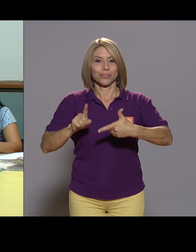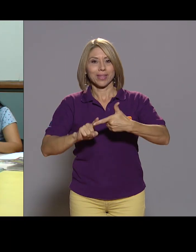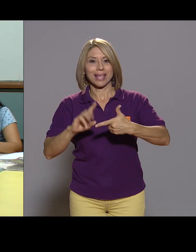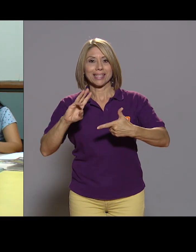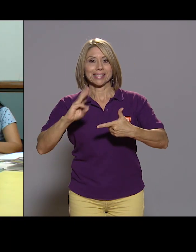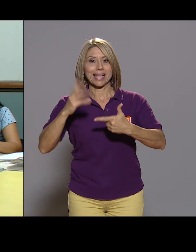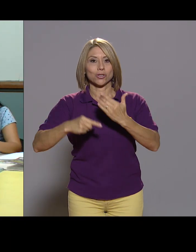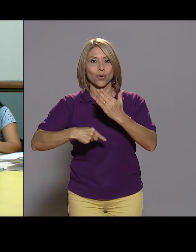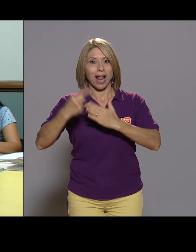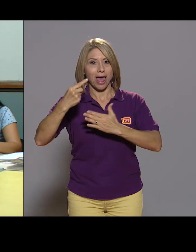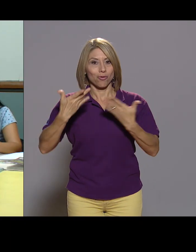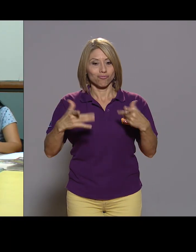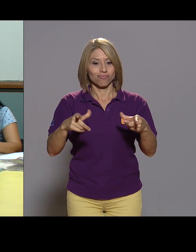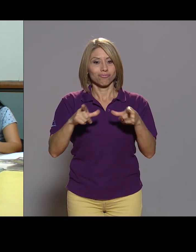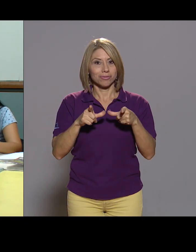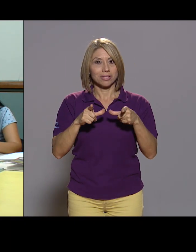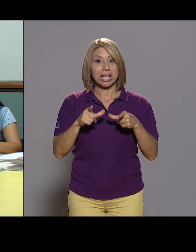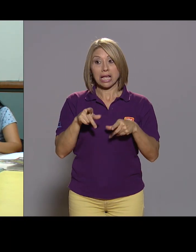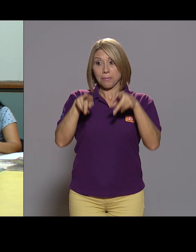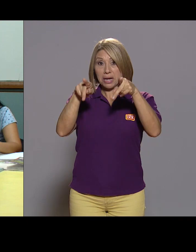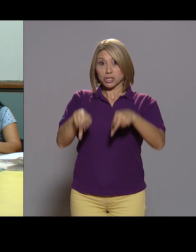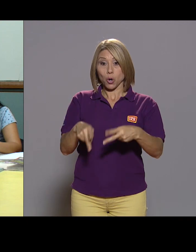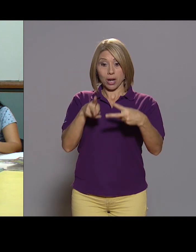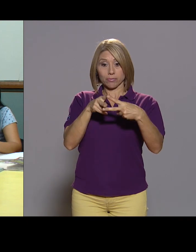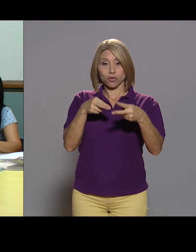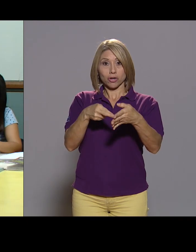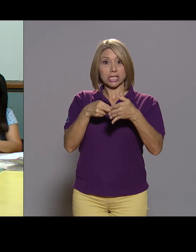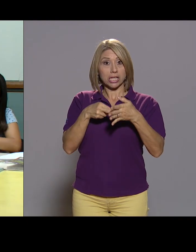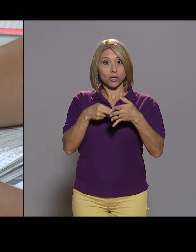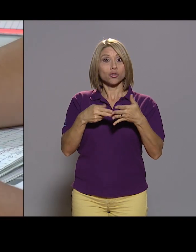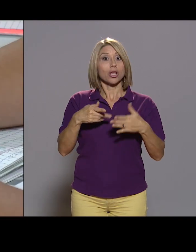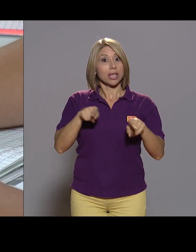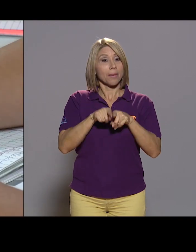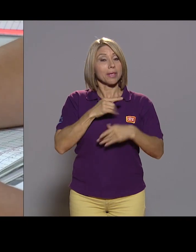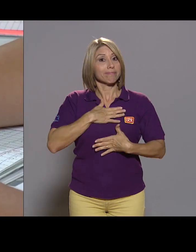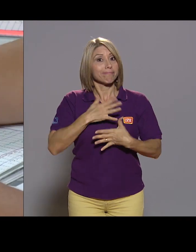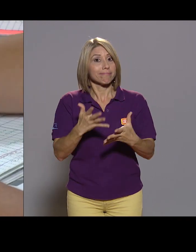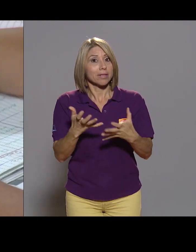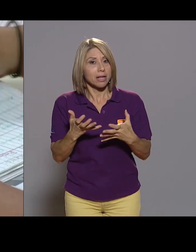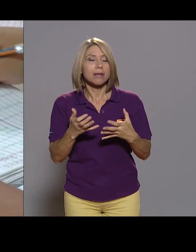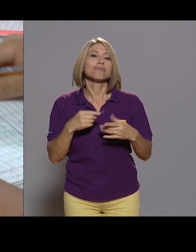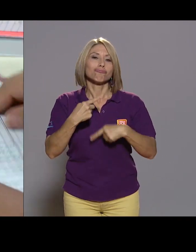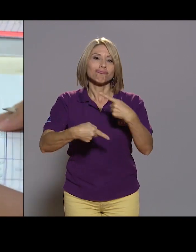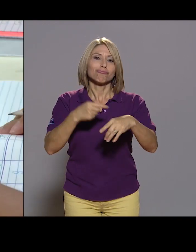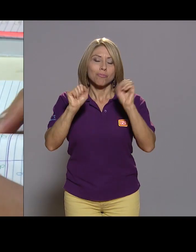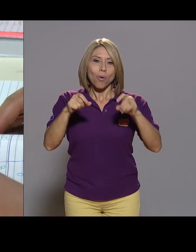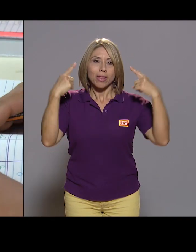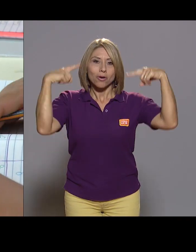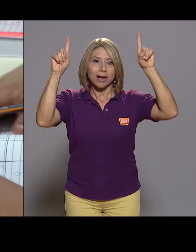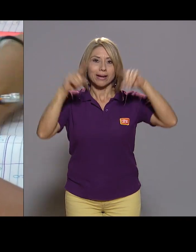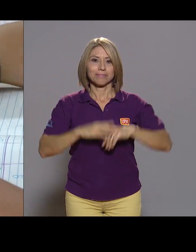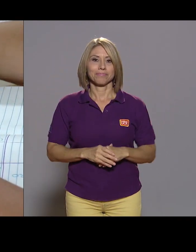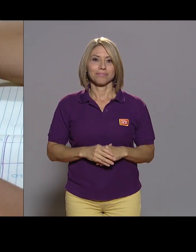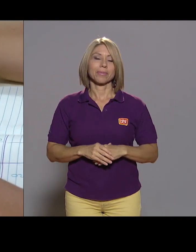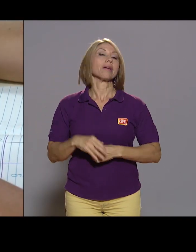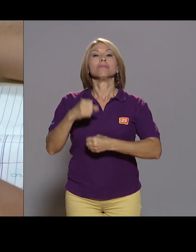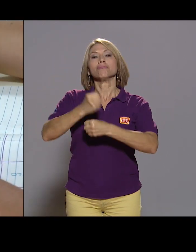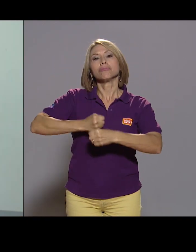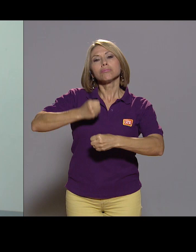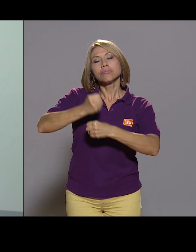la disposición y cumple con esos requisitos, lo puede lograr. Bueno, las funciones